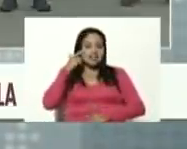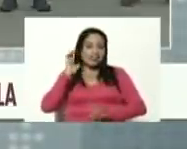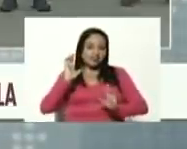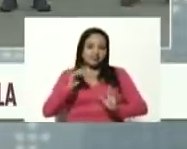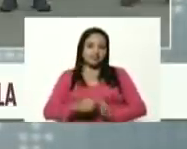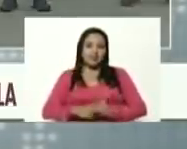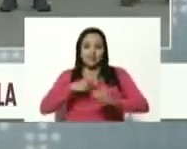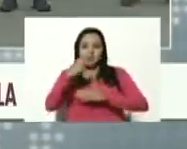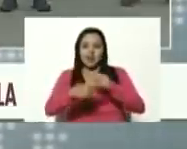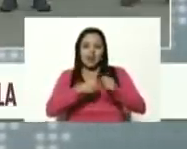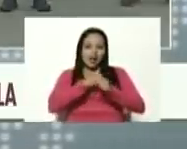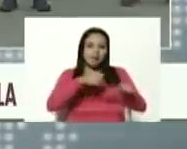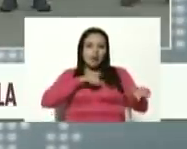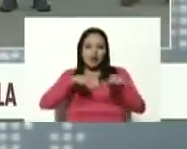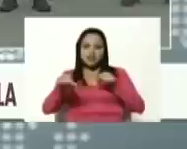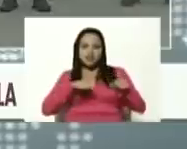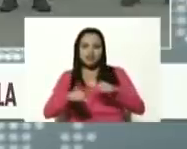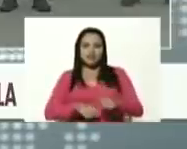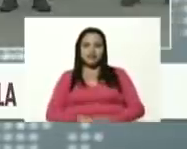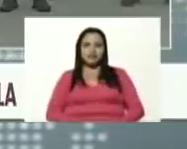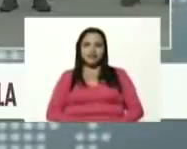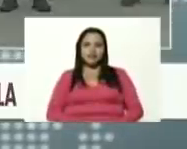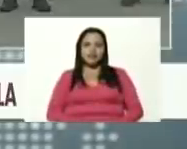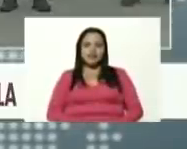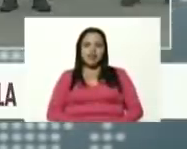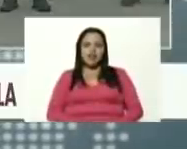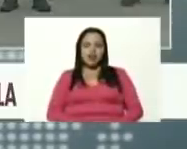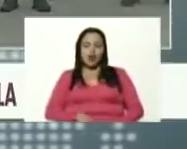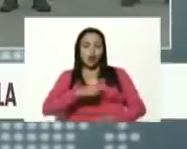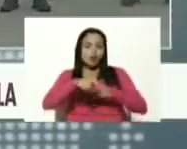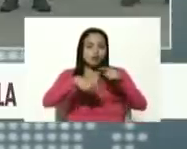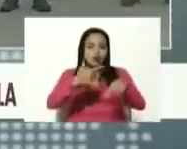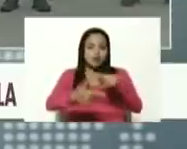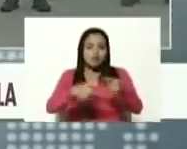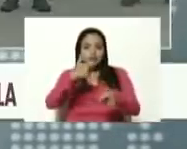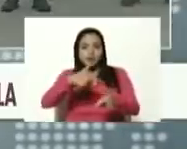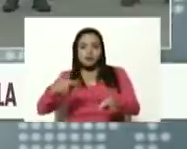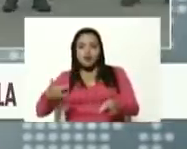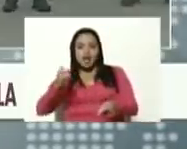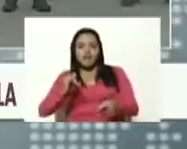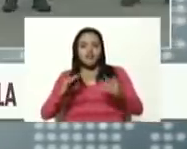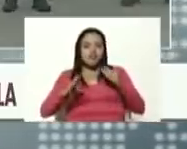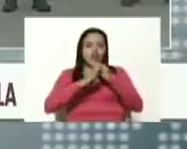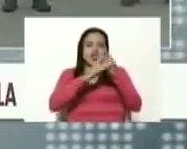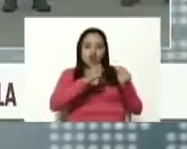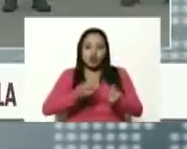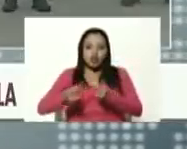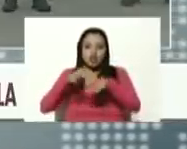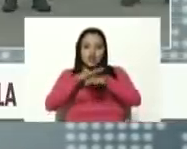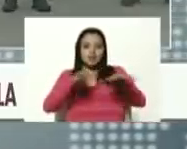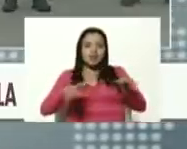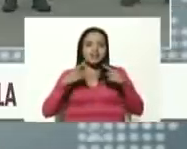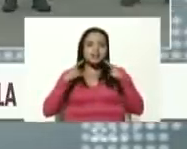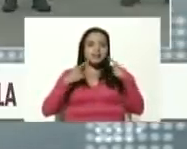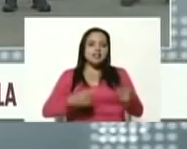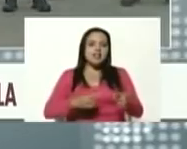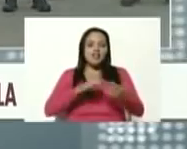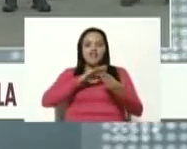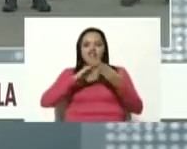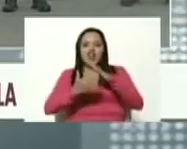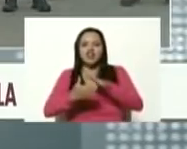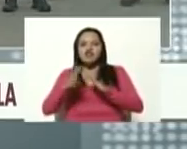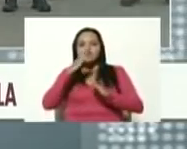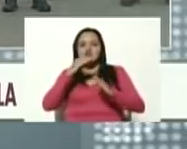Acción a las víctimas del bloqueo económico. En este despliegue allá desde el cementerio, desde el barrio de los sin